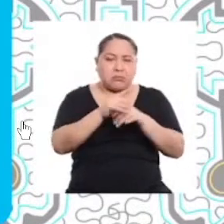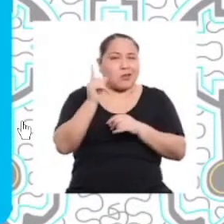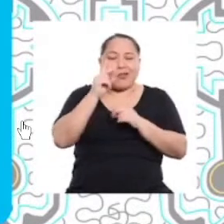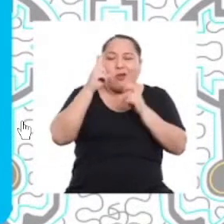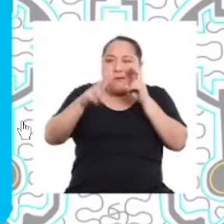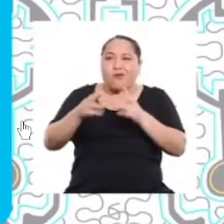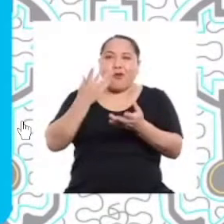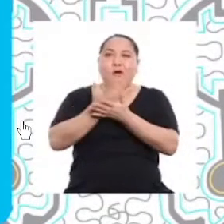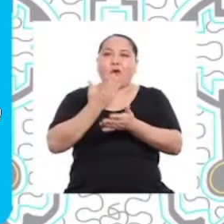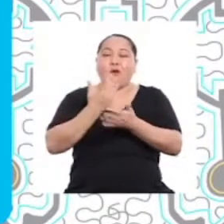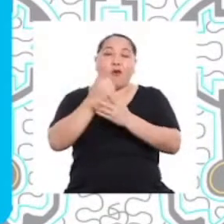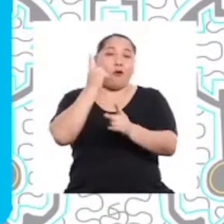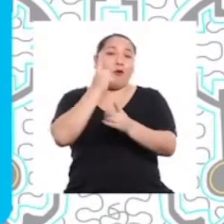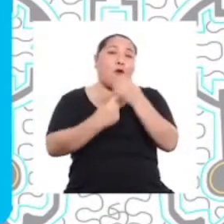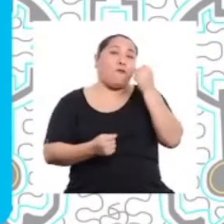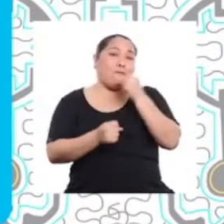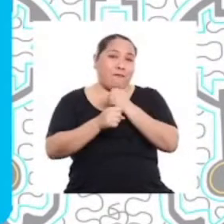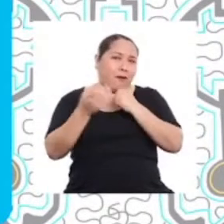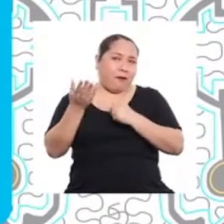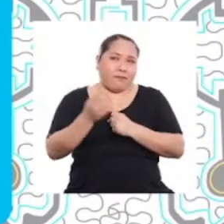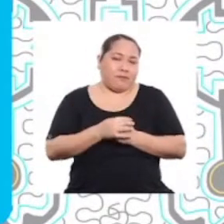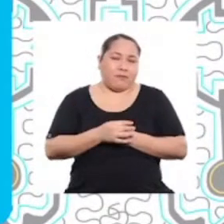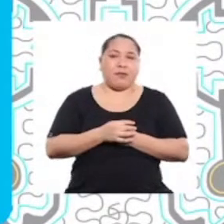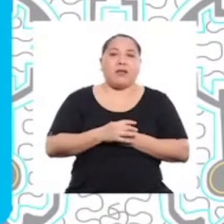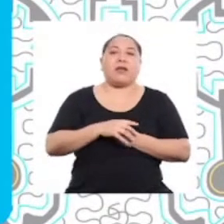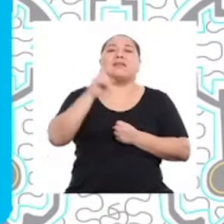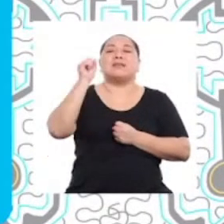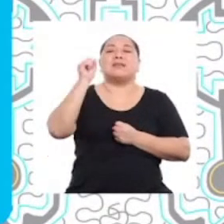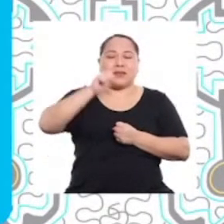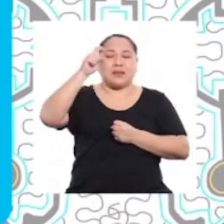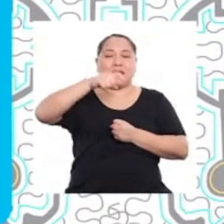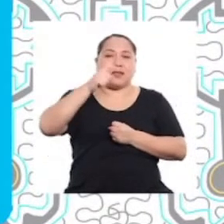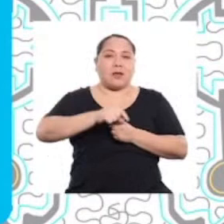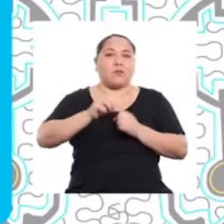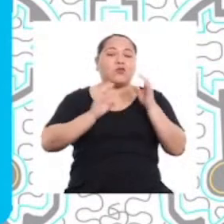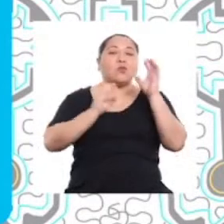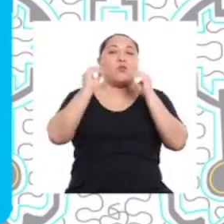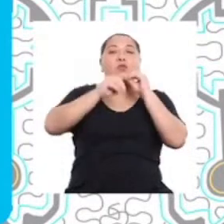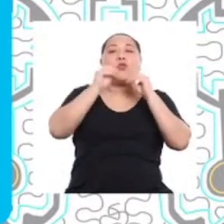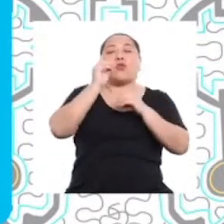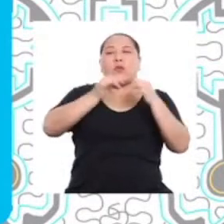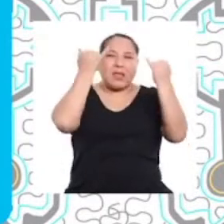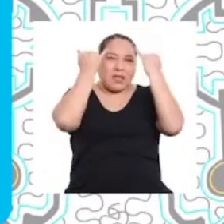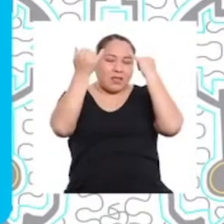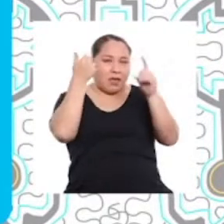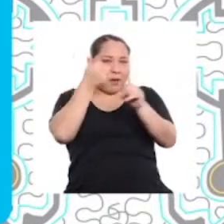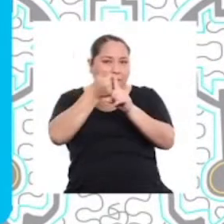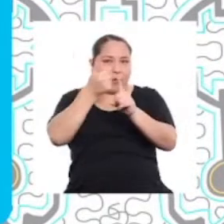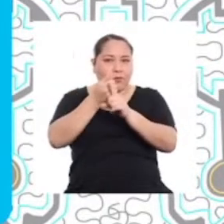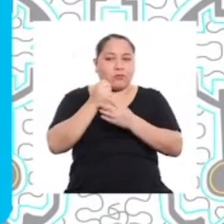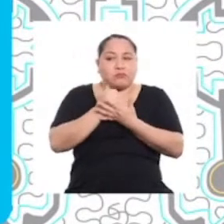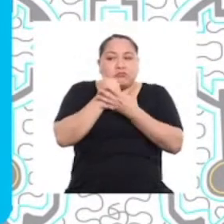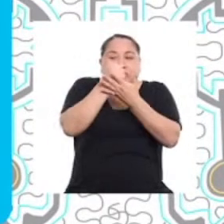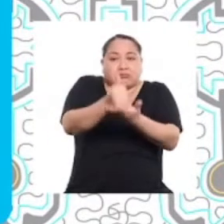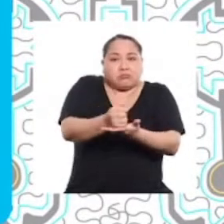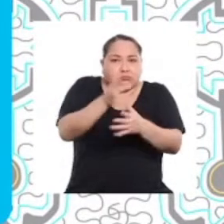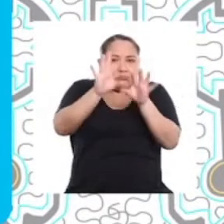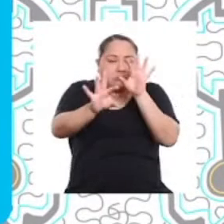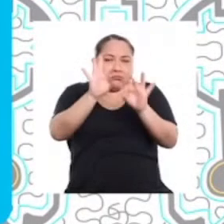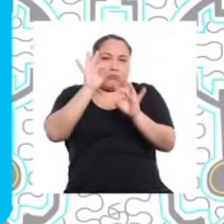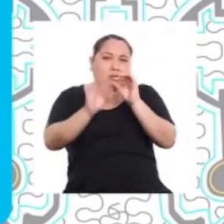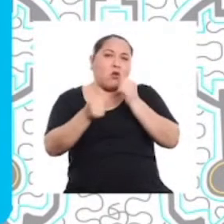que fueran confiables. Es cierto, Carmen. Necesitamos desarrollar un criterio propio que nos ayude